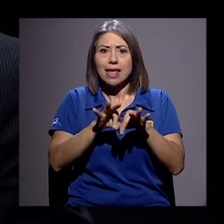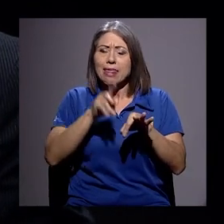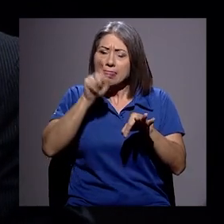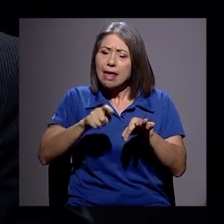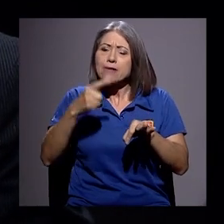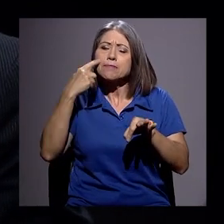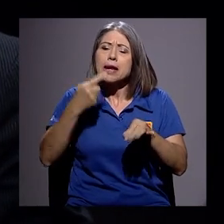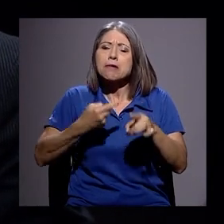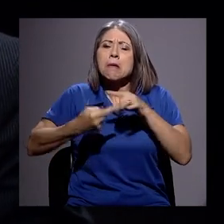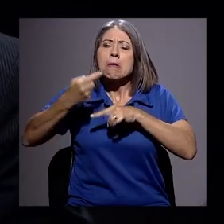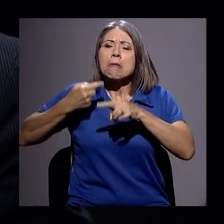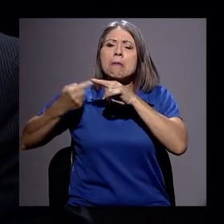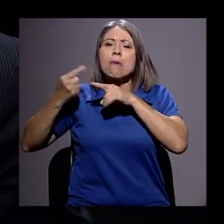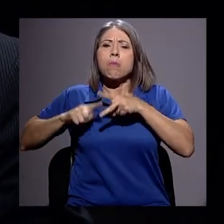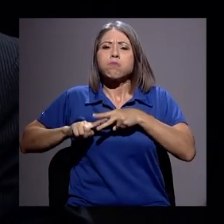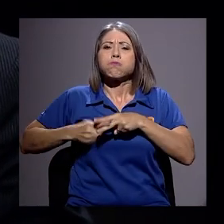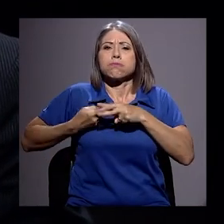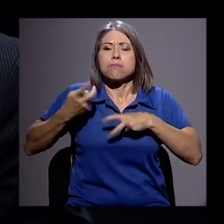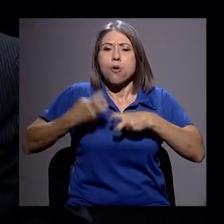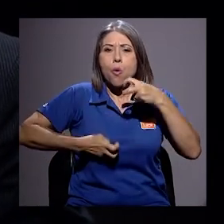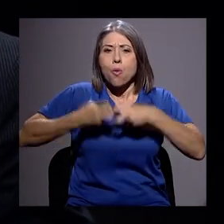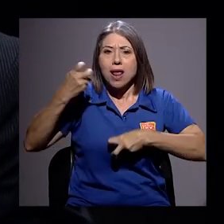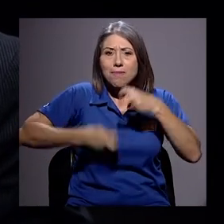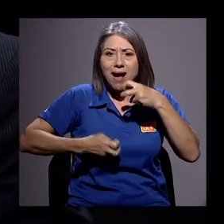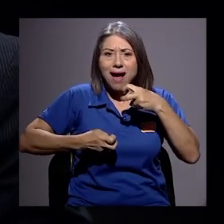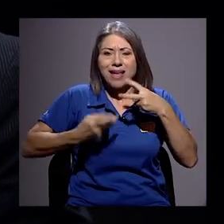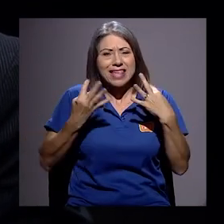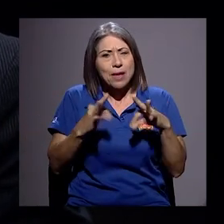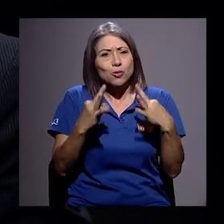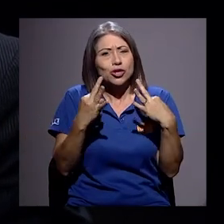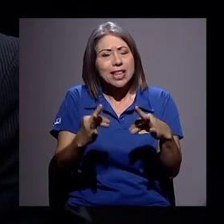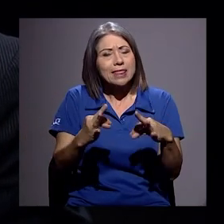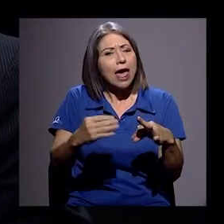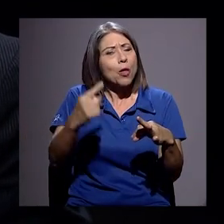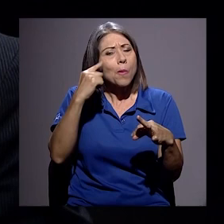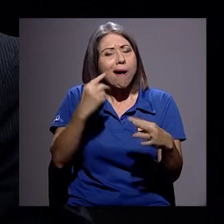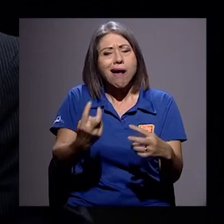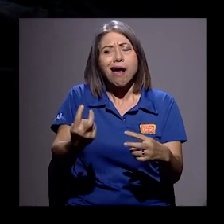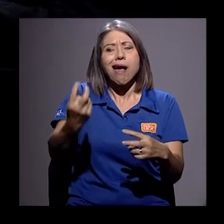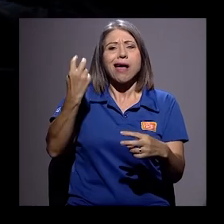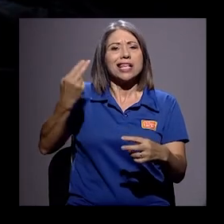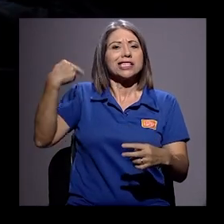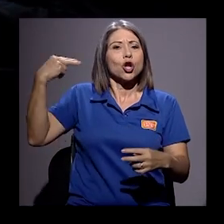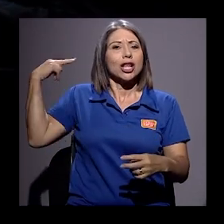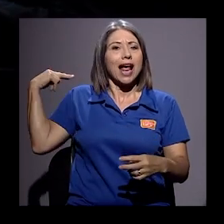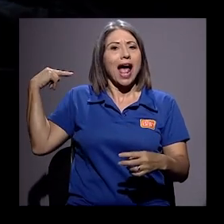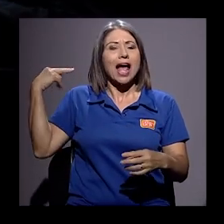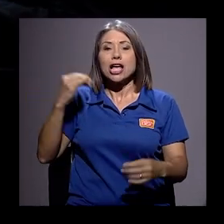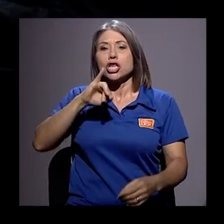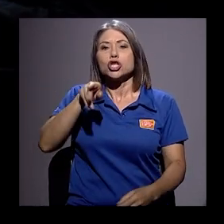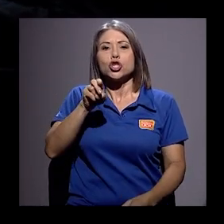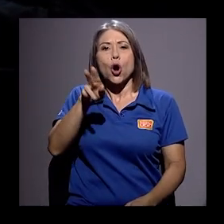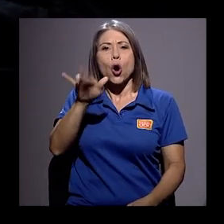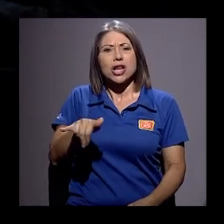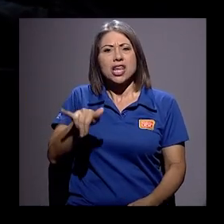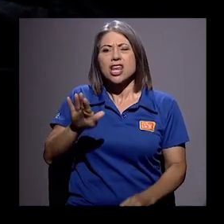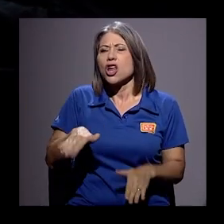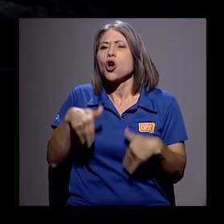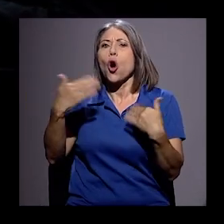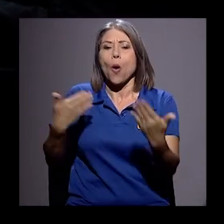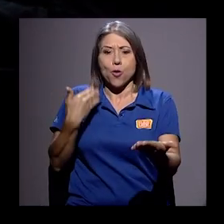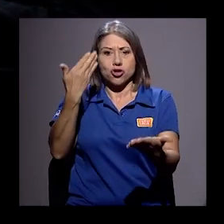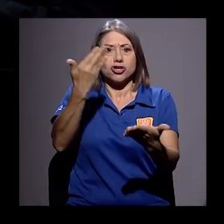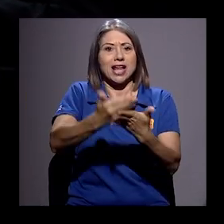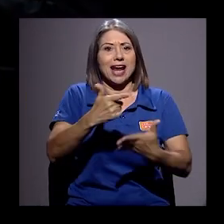y a la raíz del problema hemos intentado llegar yendo a la cuestión histórica verdad como llegaron ya a la municipalidad y